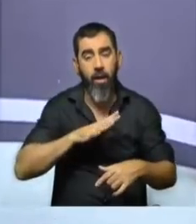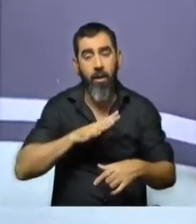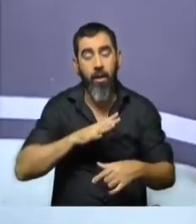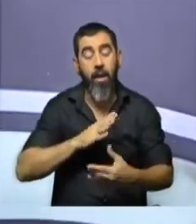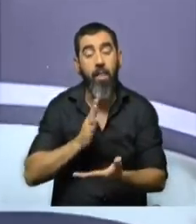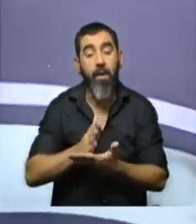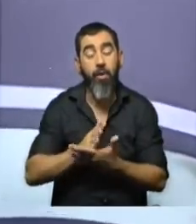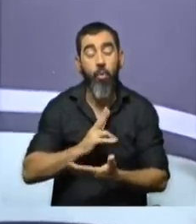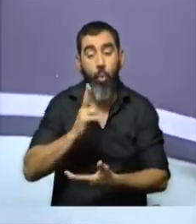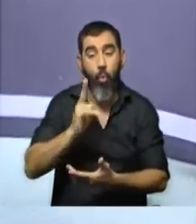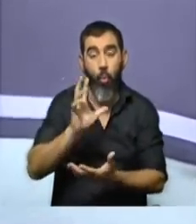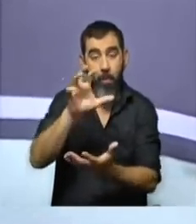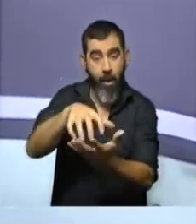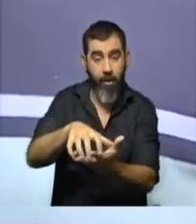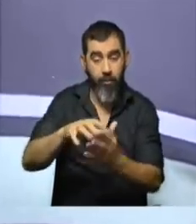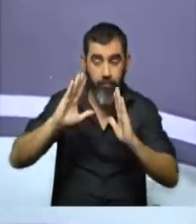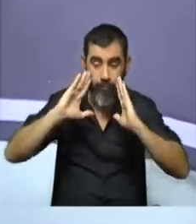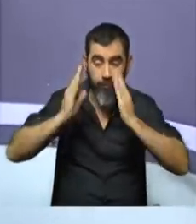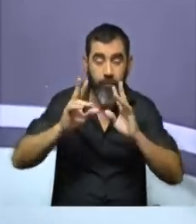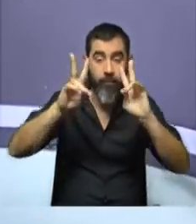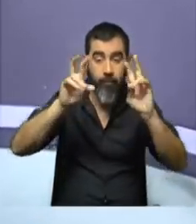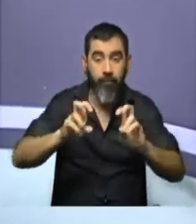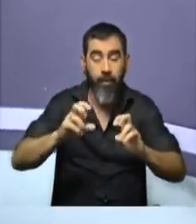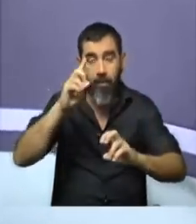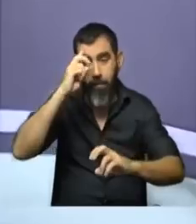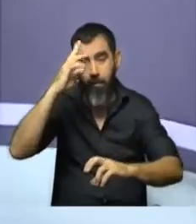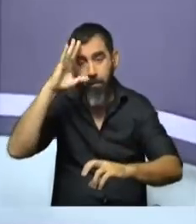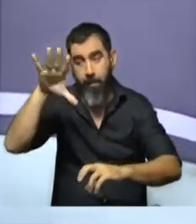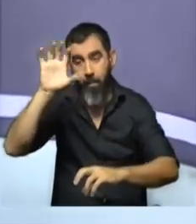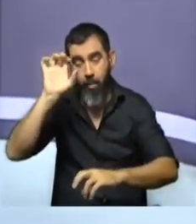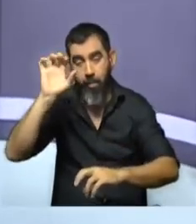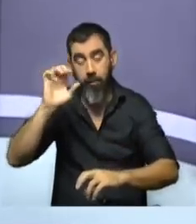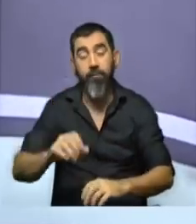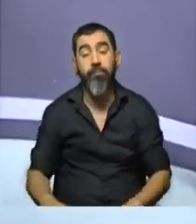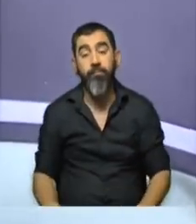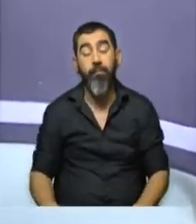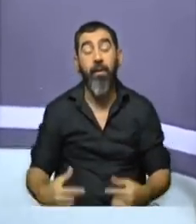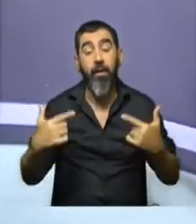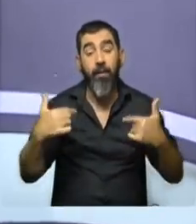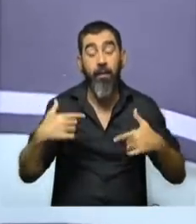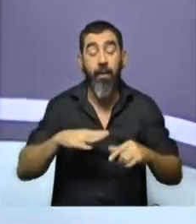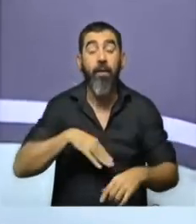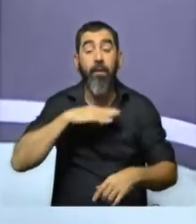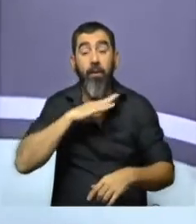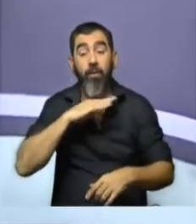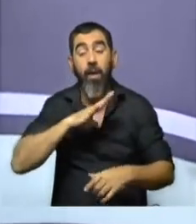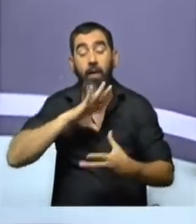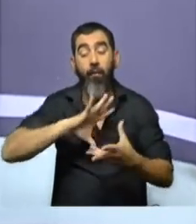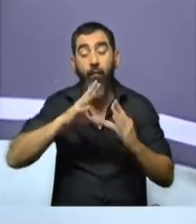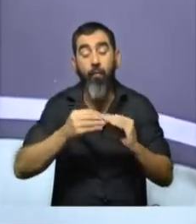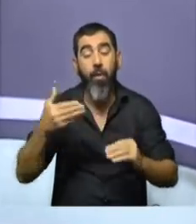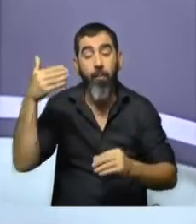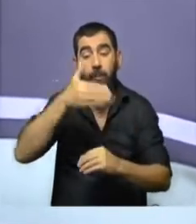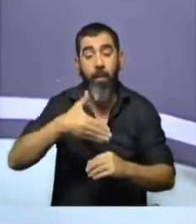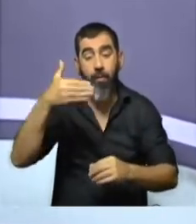derechos humanos y que se ocupa especialmente de los temas vinculados a la memoria reciente. Tal es así que la Intendencia de Canelones tiene un mecanismo de participación